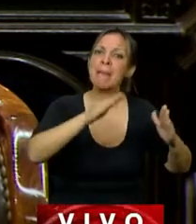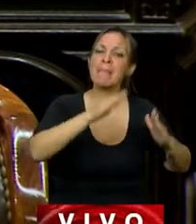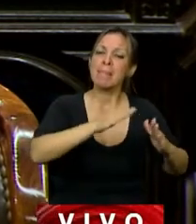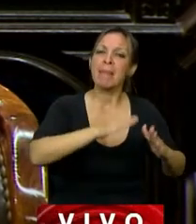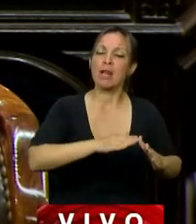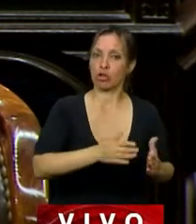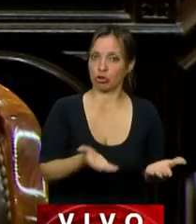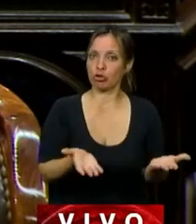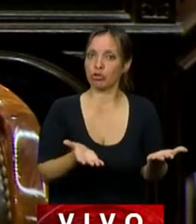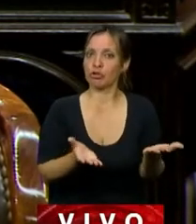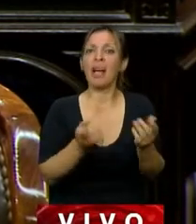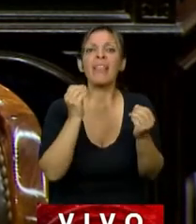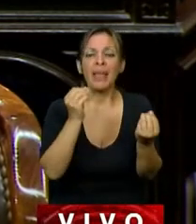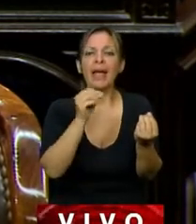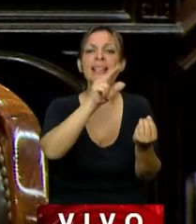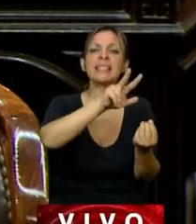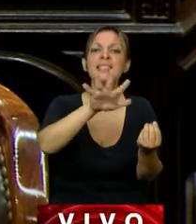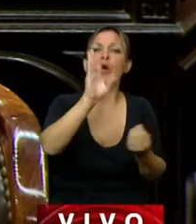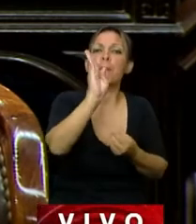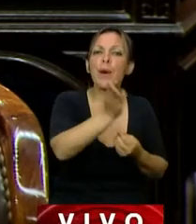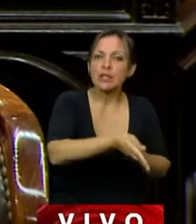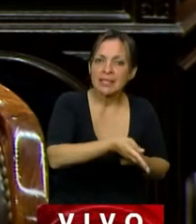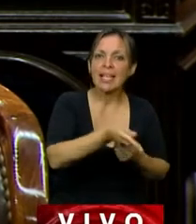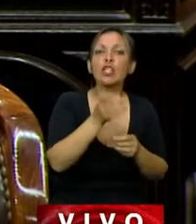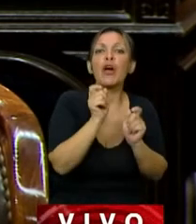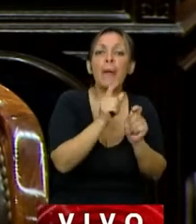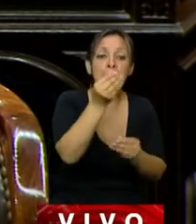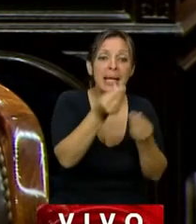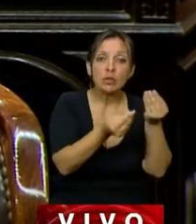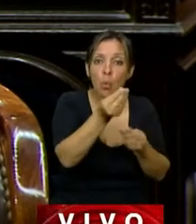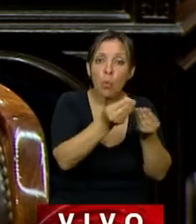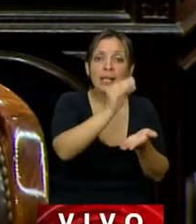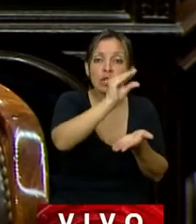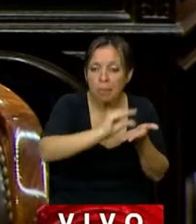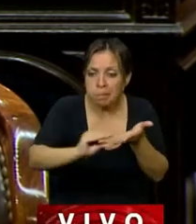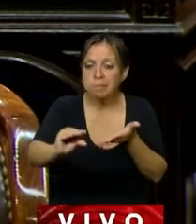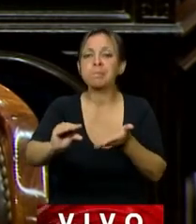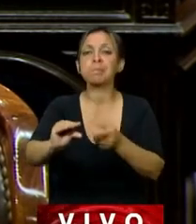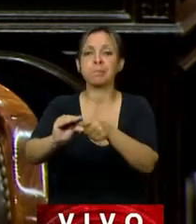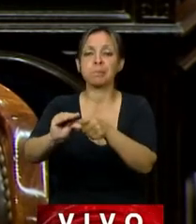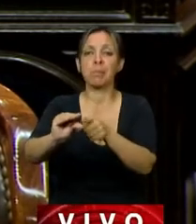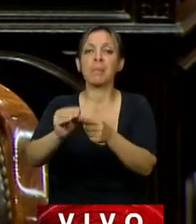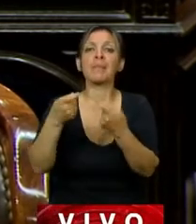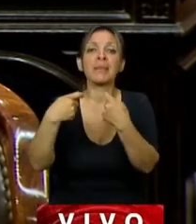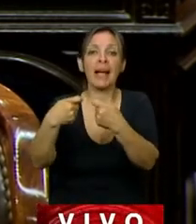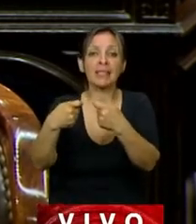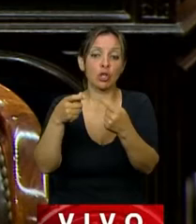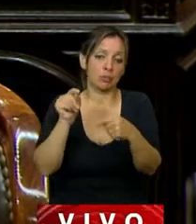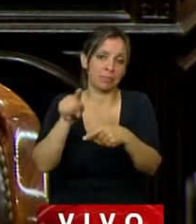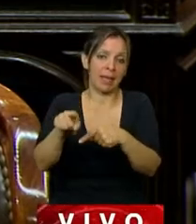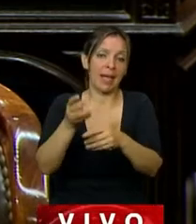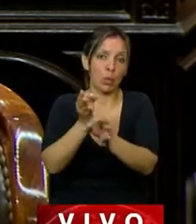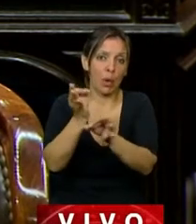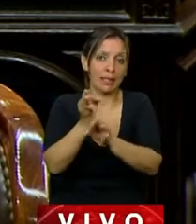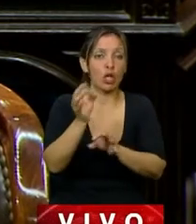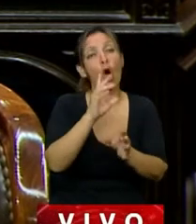notable de más del 35% del presupuesto del gasto de educación o de